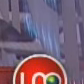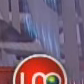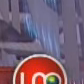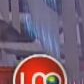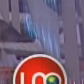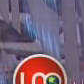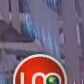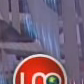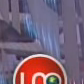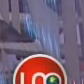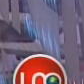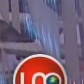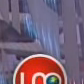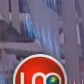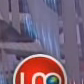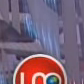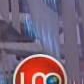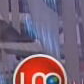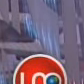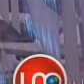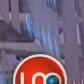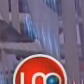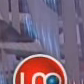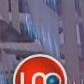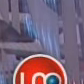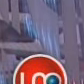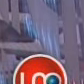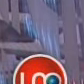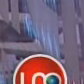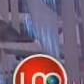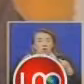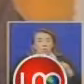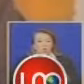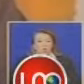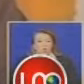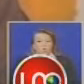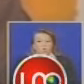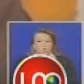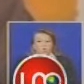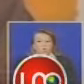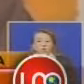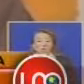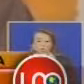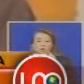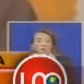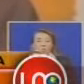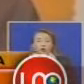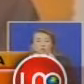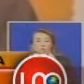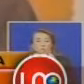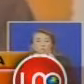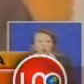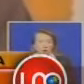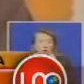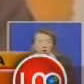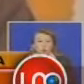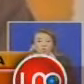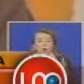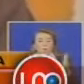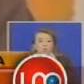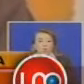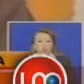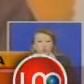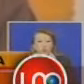aceptó las excusas y dijo que a Uribe no le daría un abrazo fraternal. Nosotros no somos un pueblo guerrerista, somos el pueblo más pacífico de América del